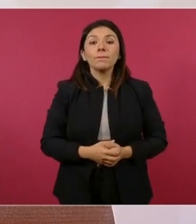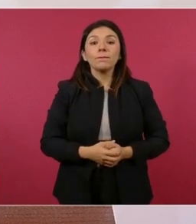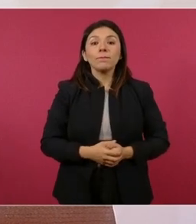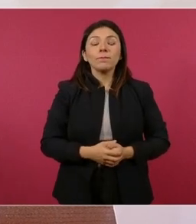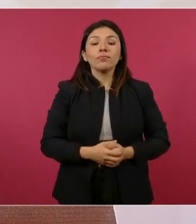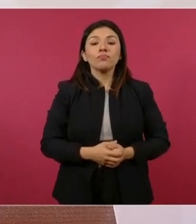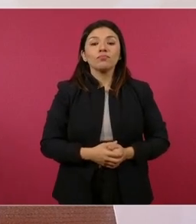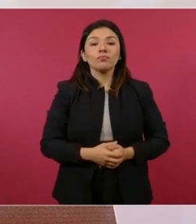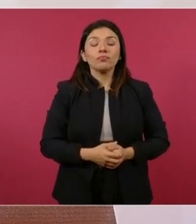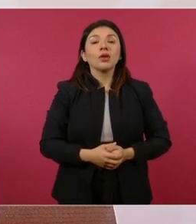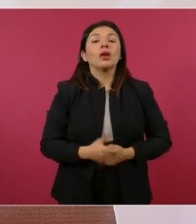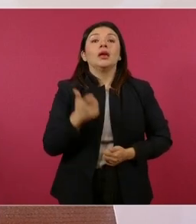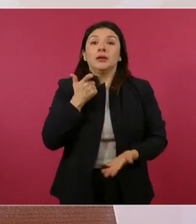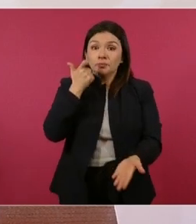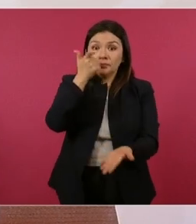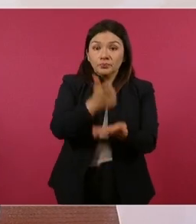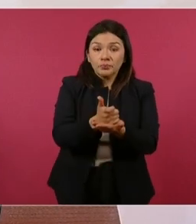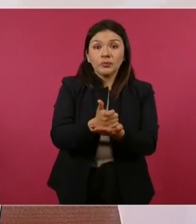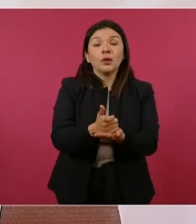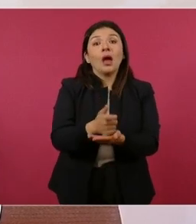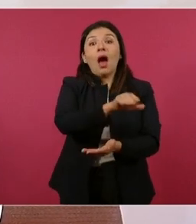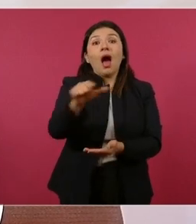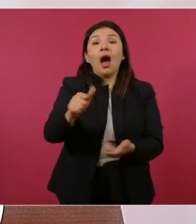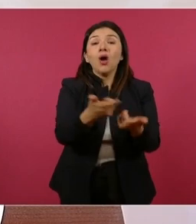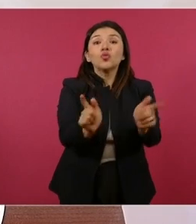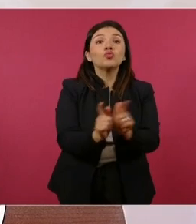el presupuesto a los partidos a la mitad